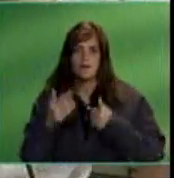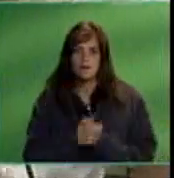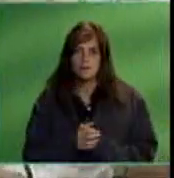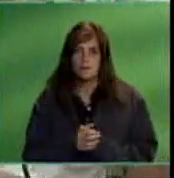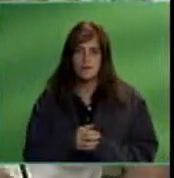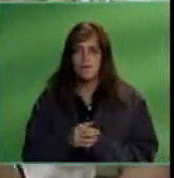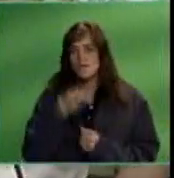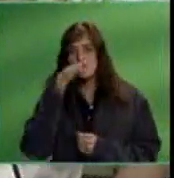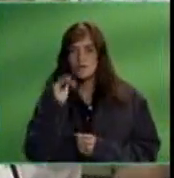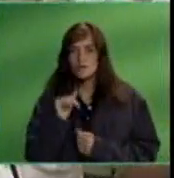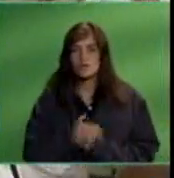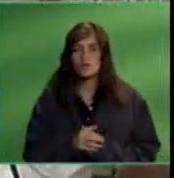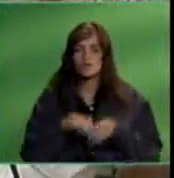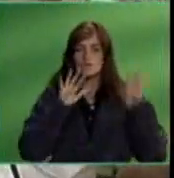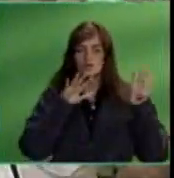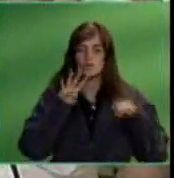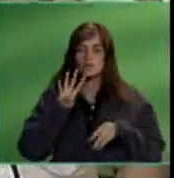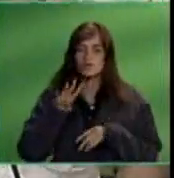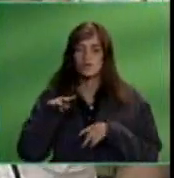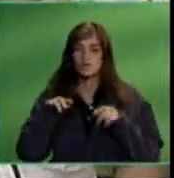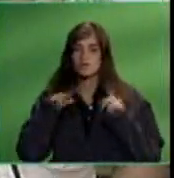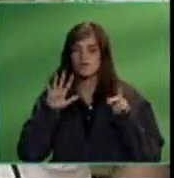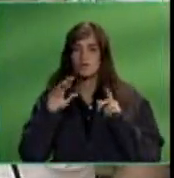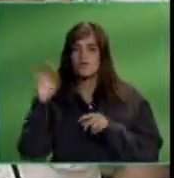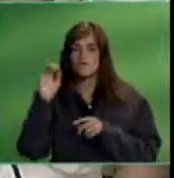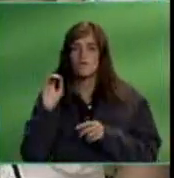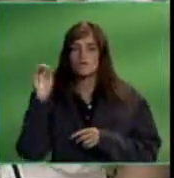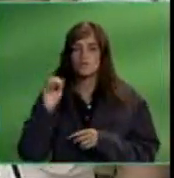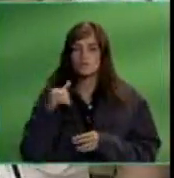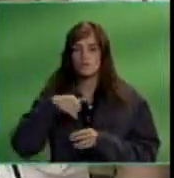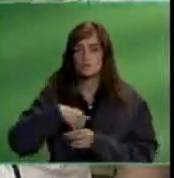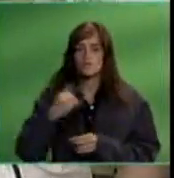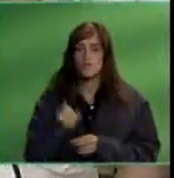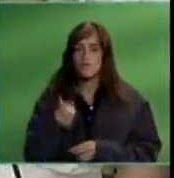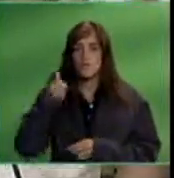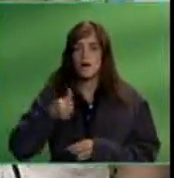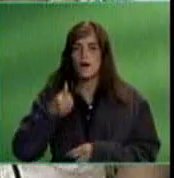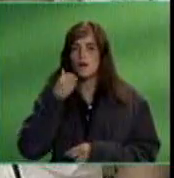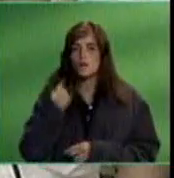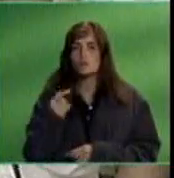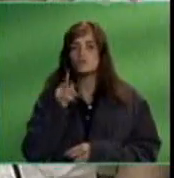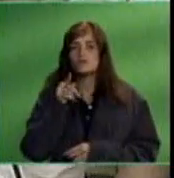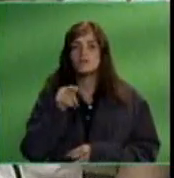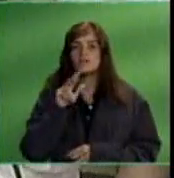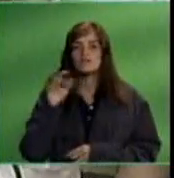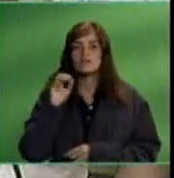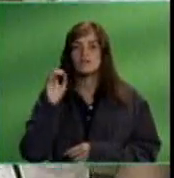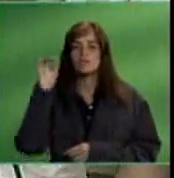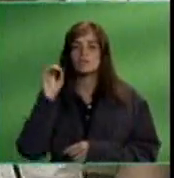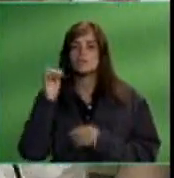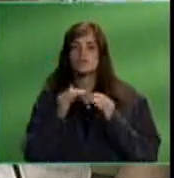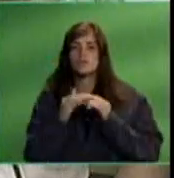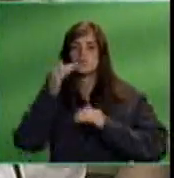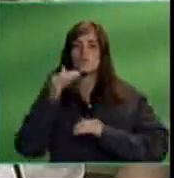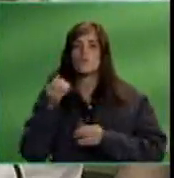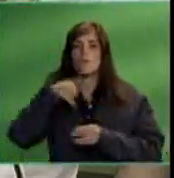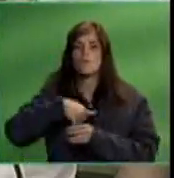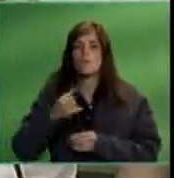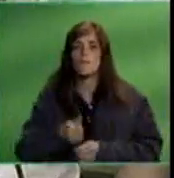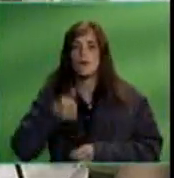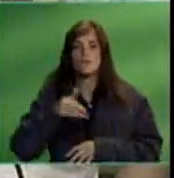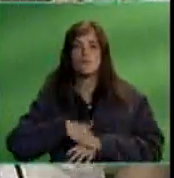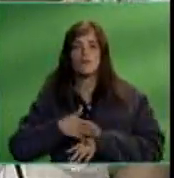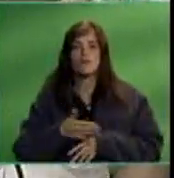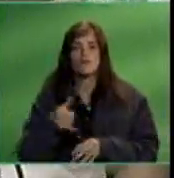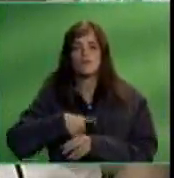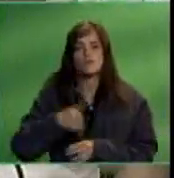sacó 943 por votos más Sí pero ese mismo centro electoral usted sacó 300 Por votos más por qué Porque en ese